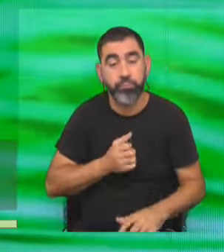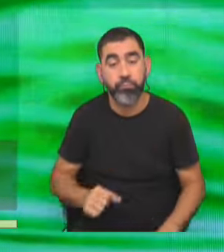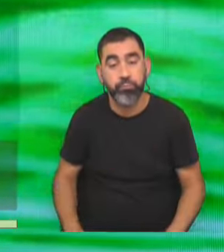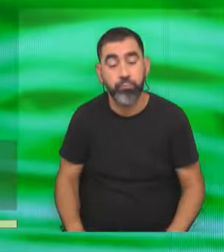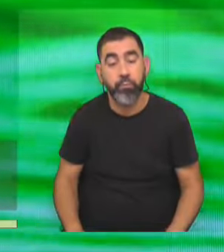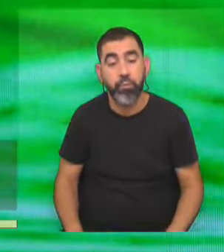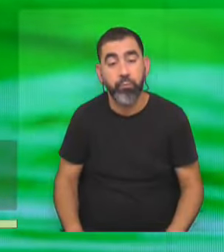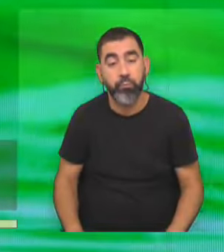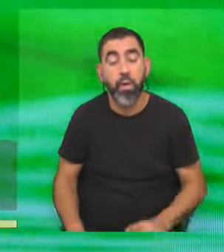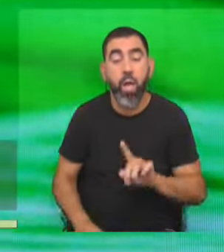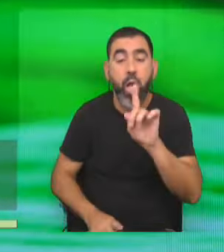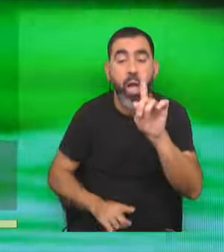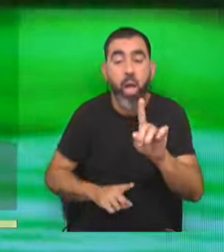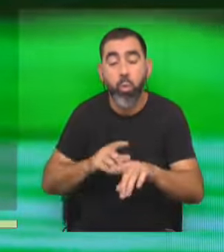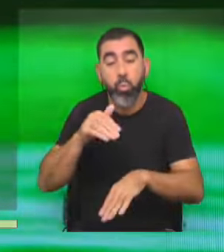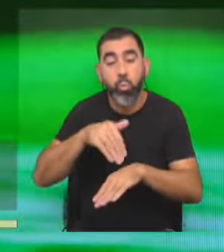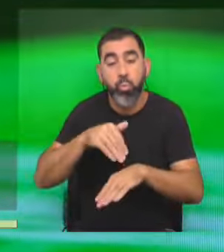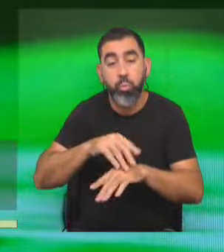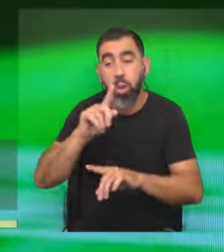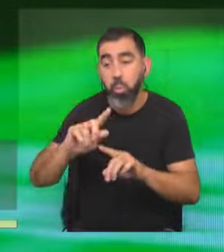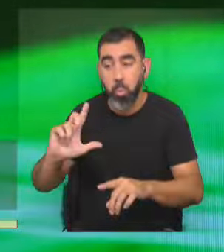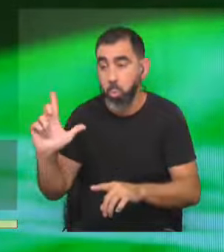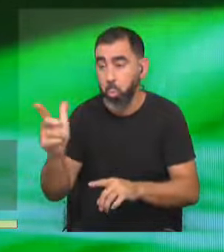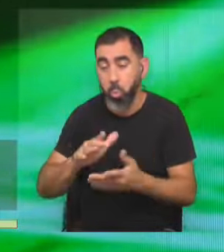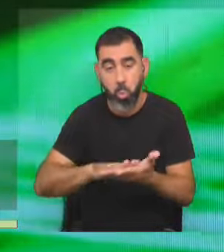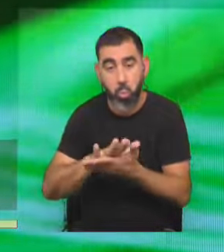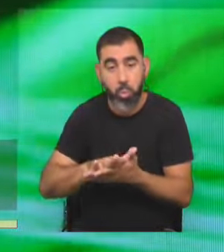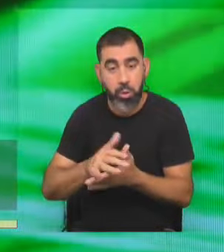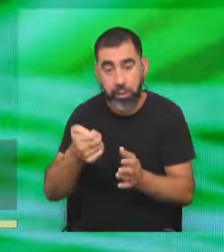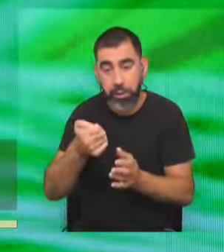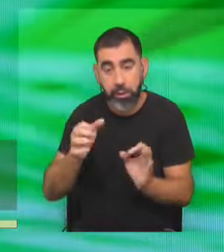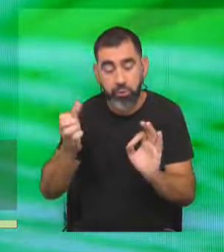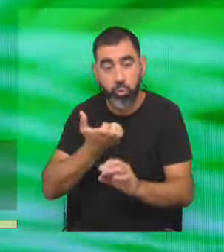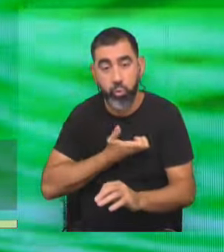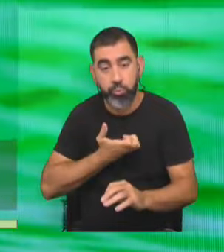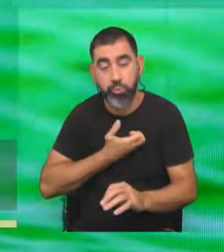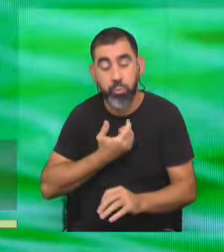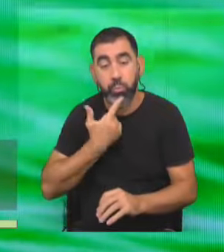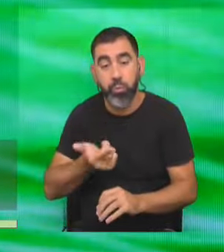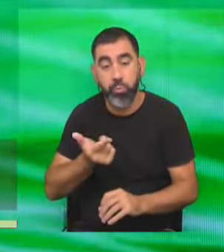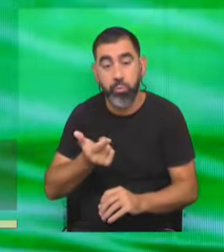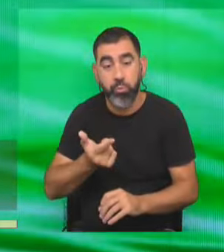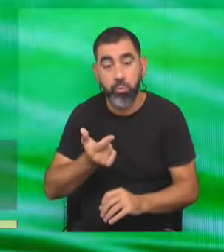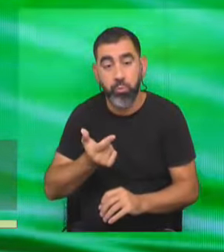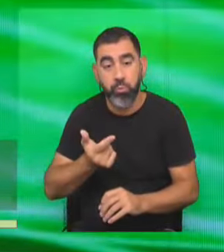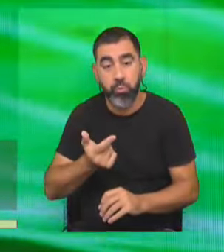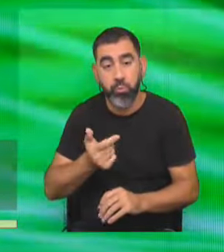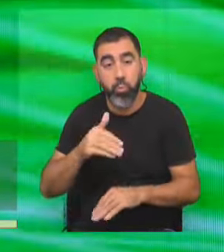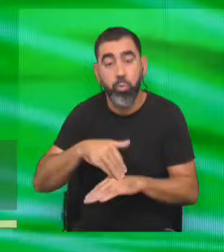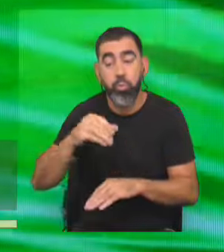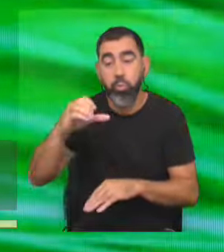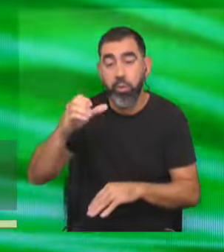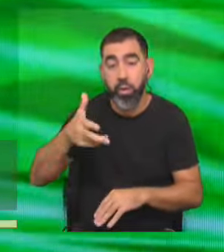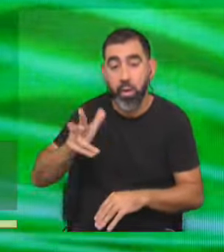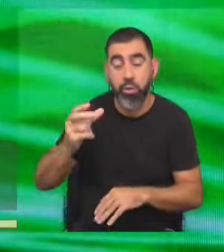determinados municipios y en otros no existe prácticamente homicidios como el caso de de del municipio ch que